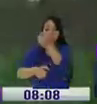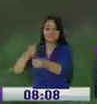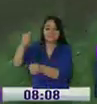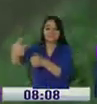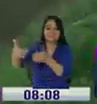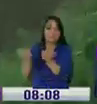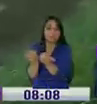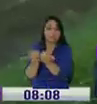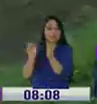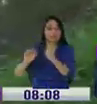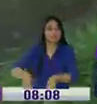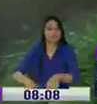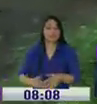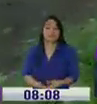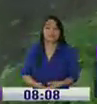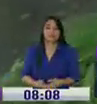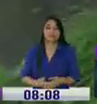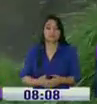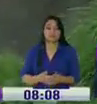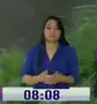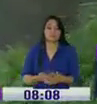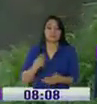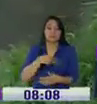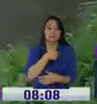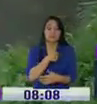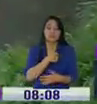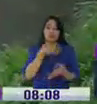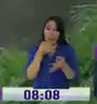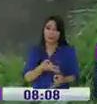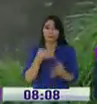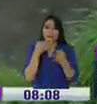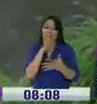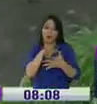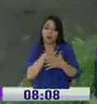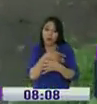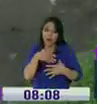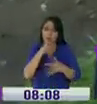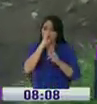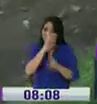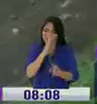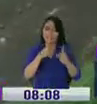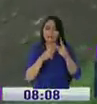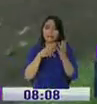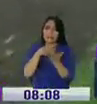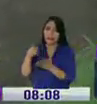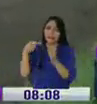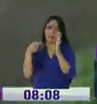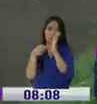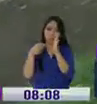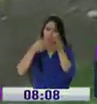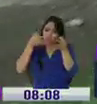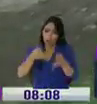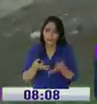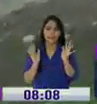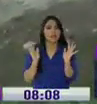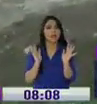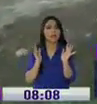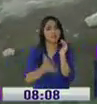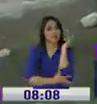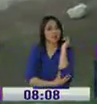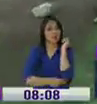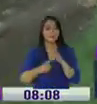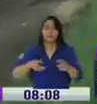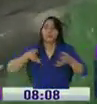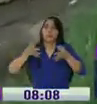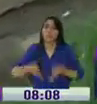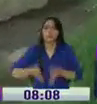poder poner ahí, porque nosotros estamos cumpliendo, cumplimos pagando impuestos, y todos estamos cumpliendo, más que sea pobres, pero cumplimos todo